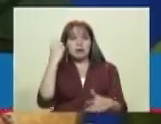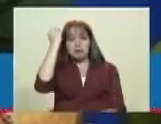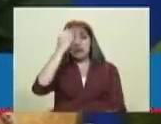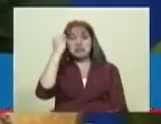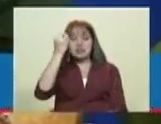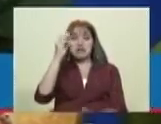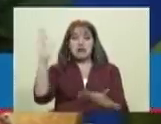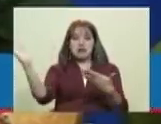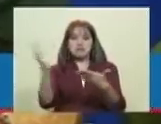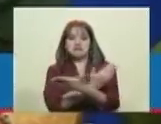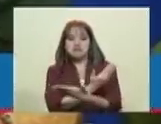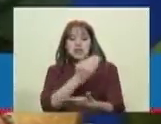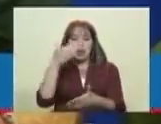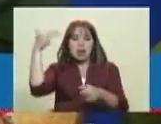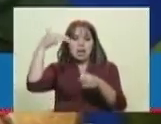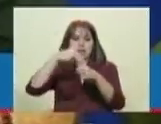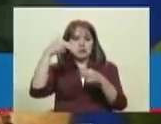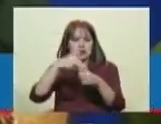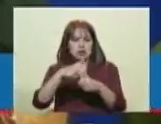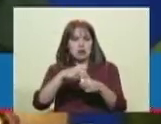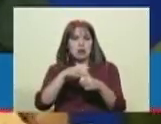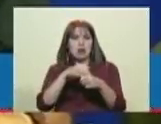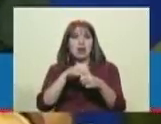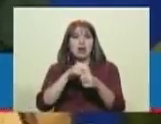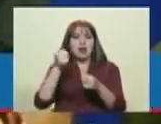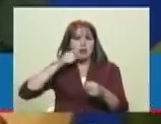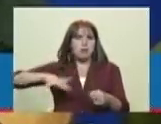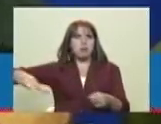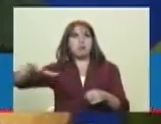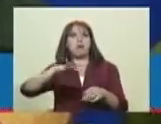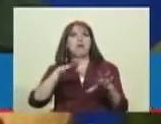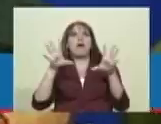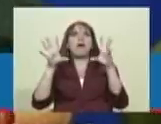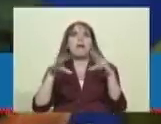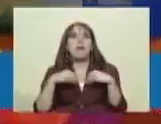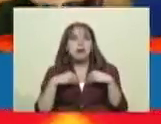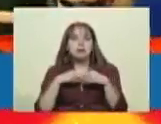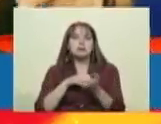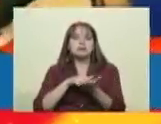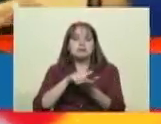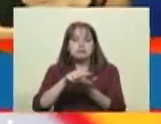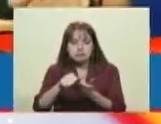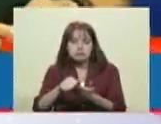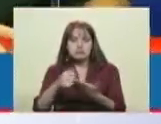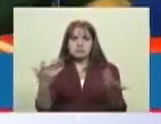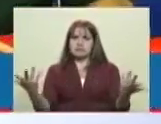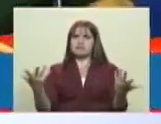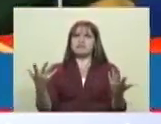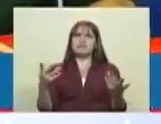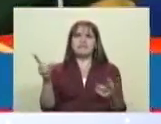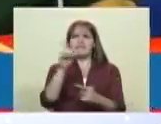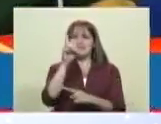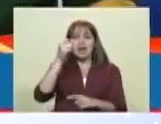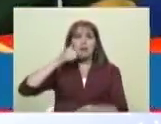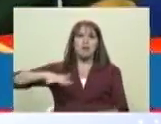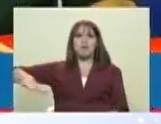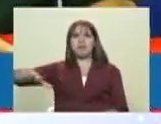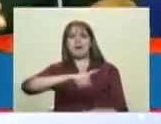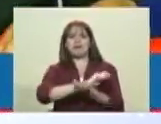sin gasolina iban a lograr doblegar y acabar con la Revolución Bolivariana. Y ocurrió exactamente lo